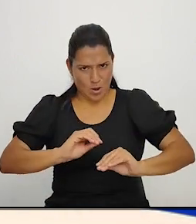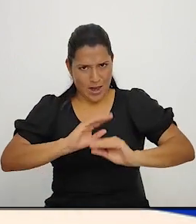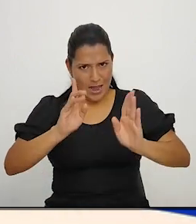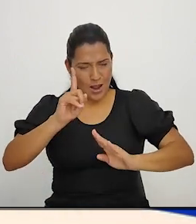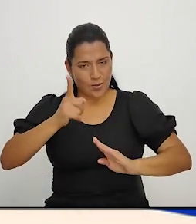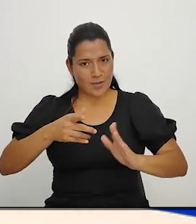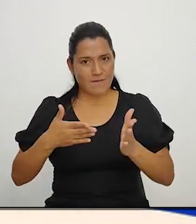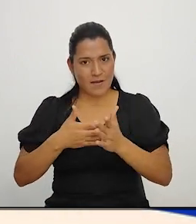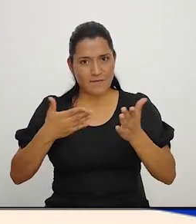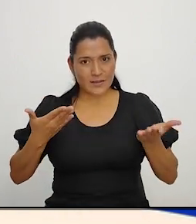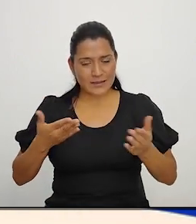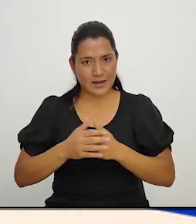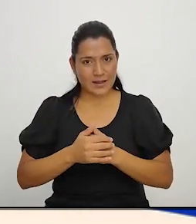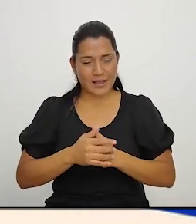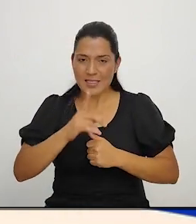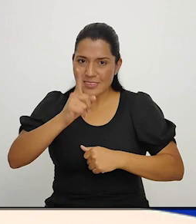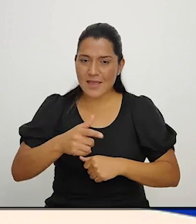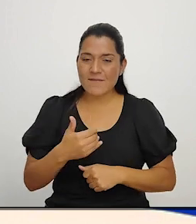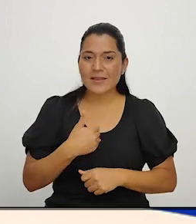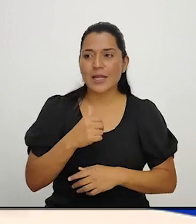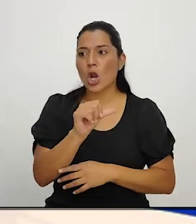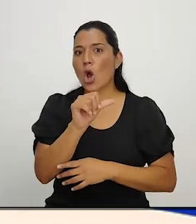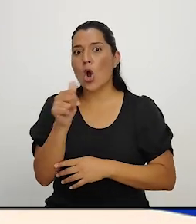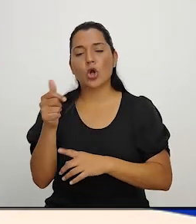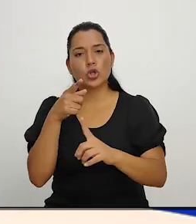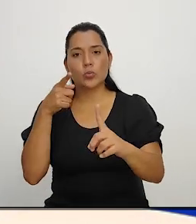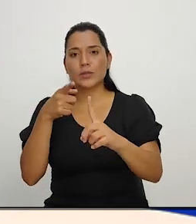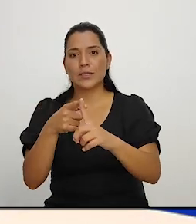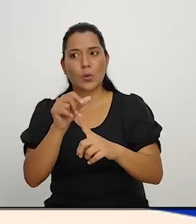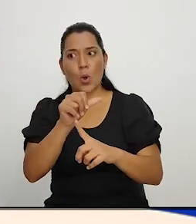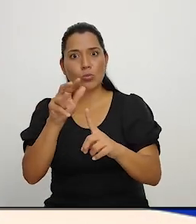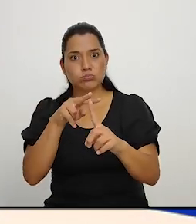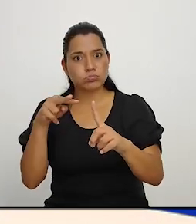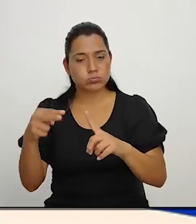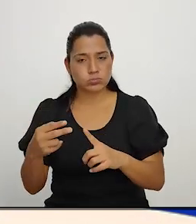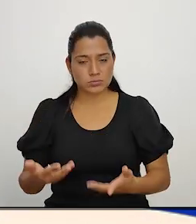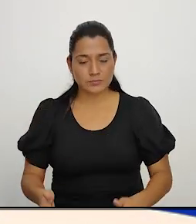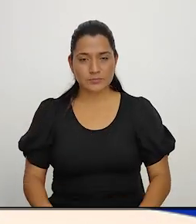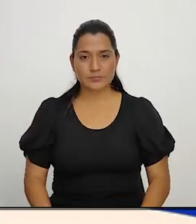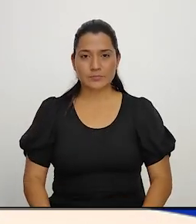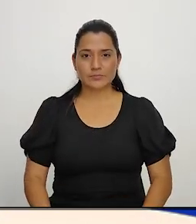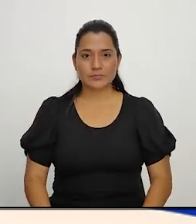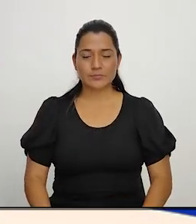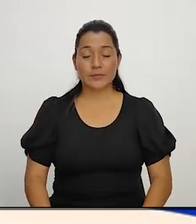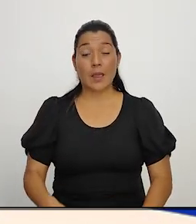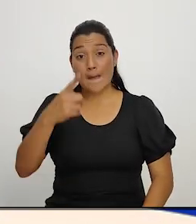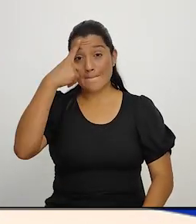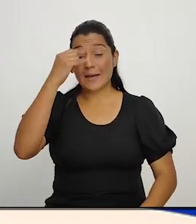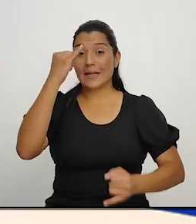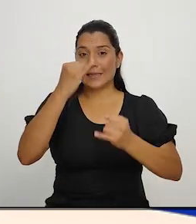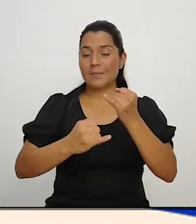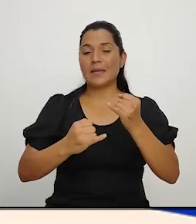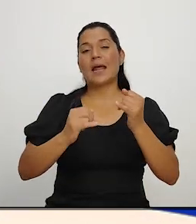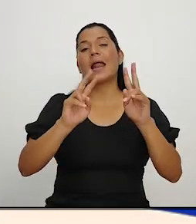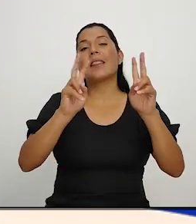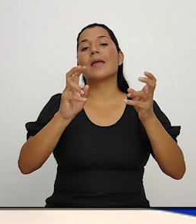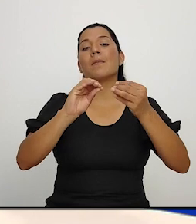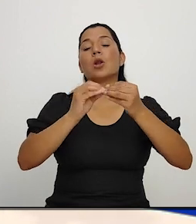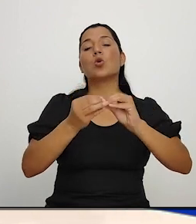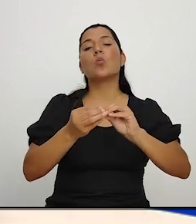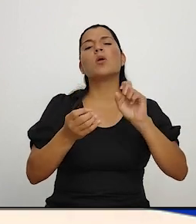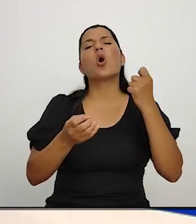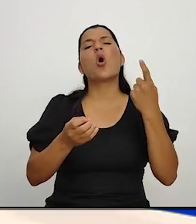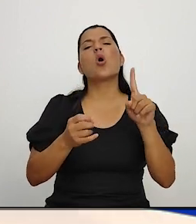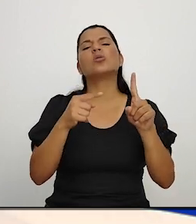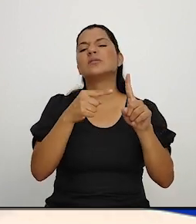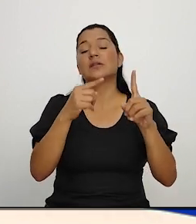afectarlo tiene que tener otra perspectiva otra visión finalmente el pilar 11 trata de la